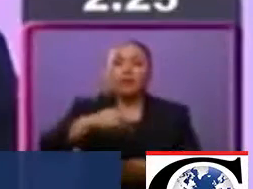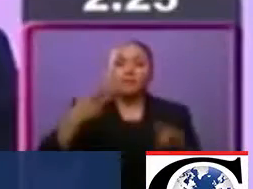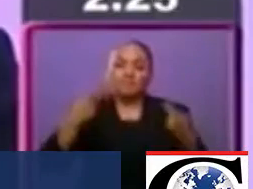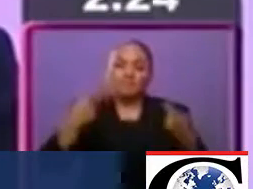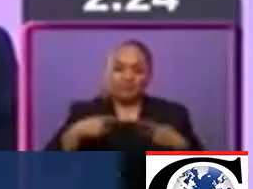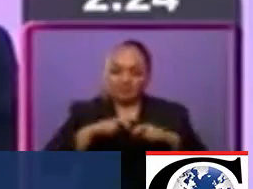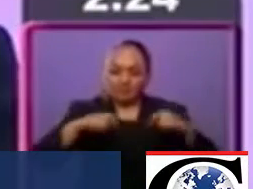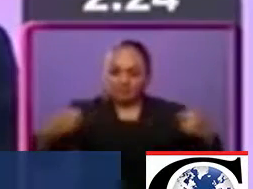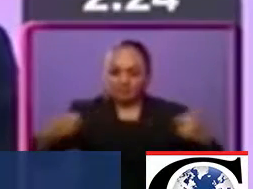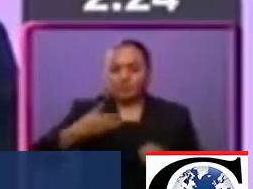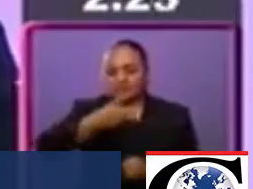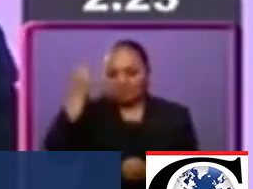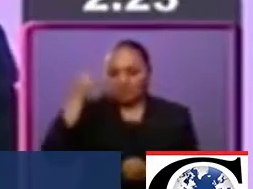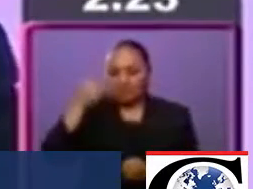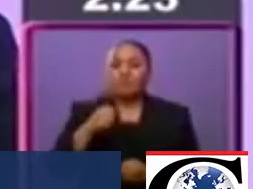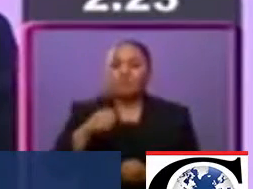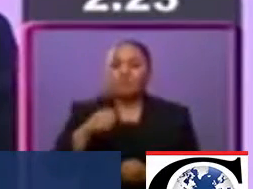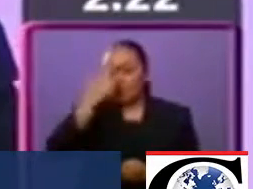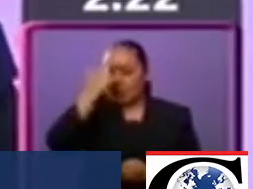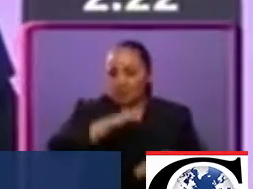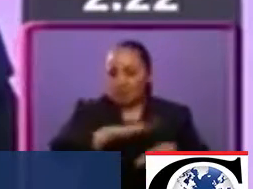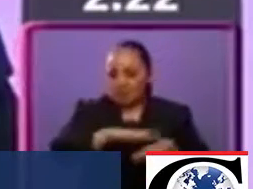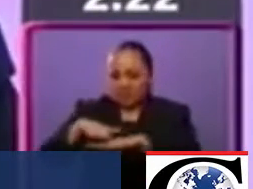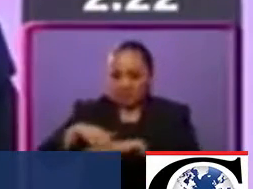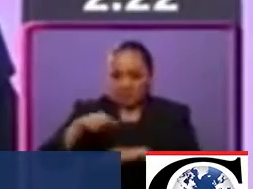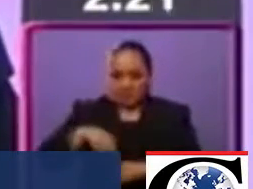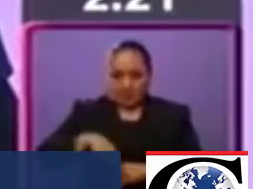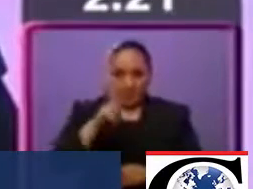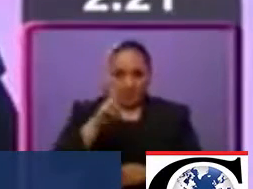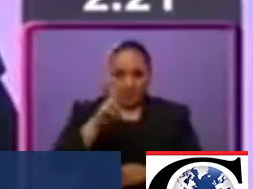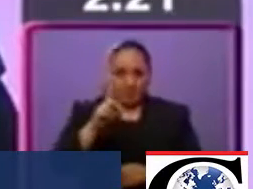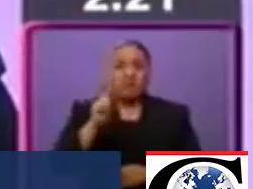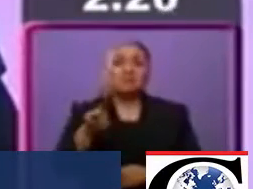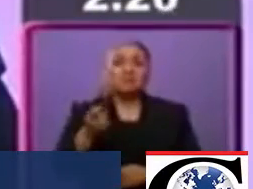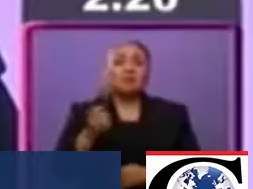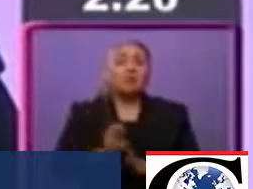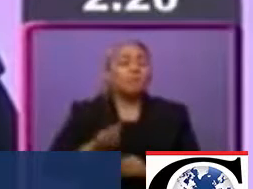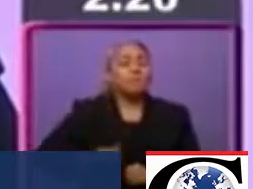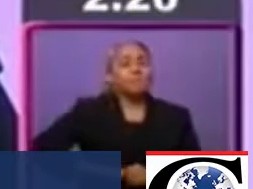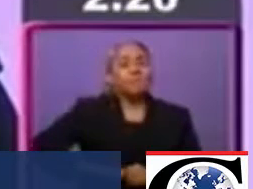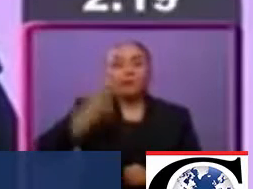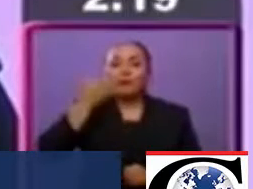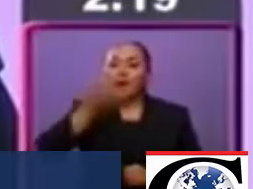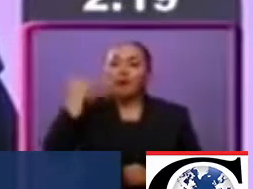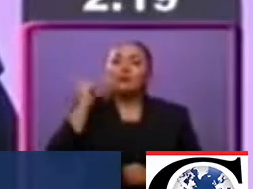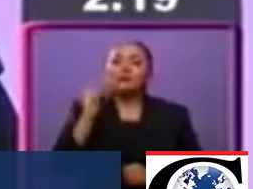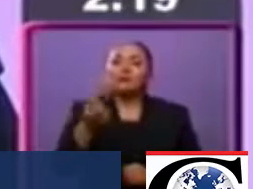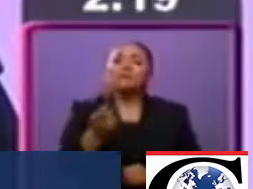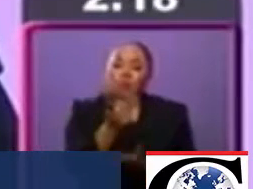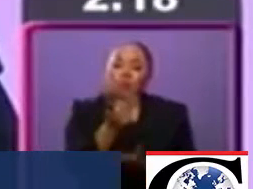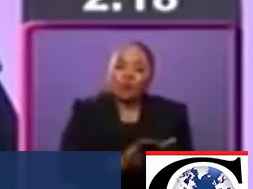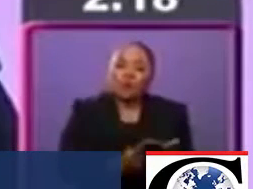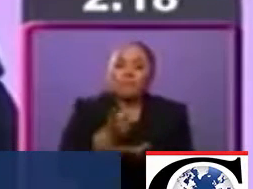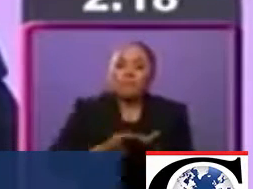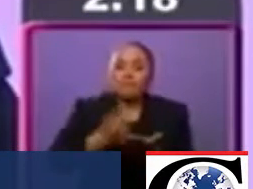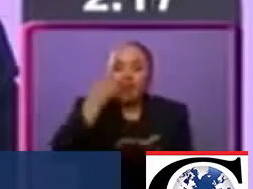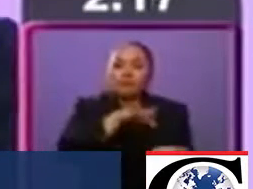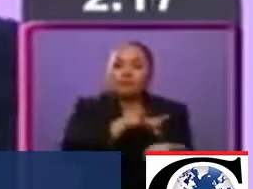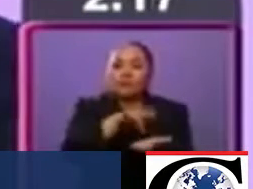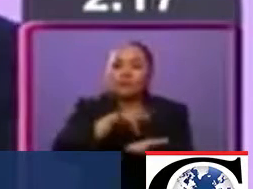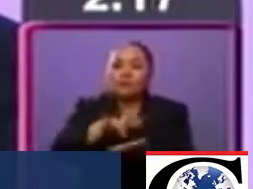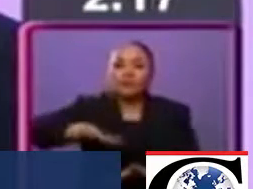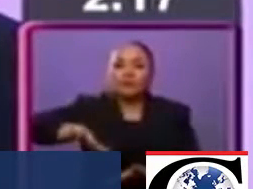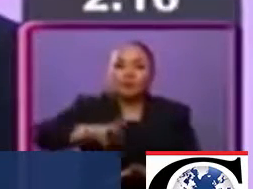comprometo a pagarlos, y además así lo establece el estatuto, pero nunca a los empleados. En los